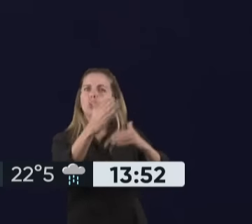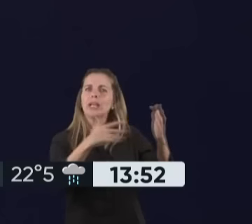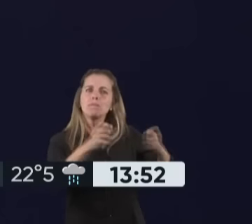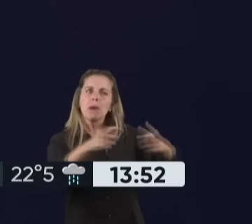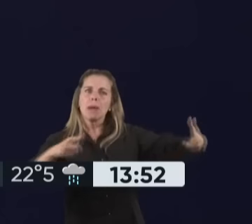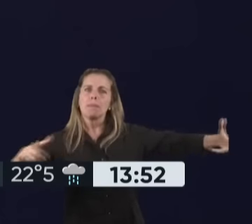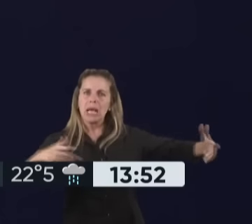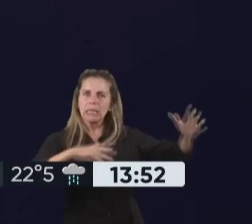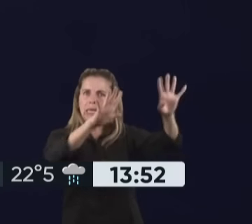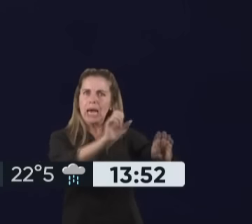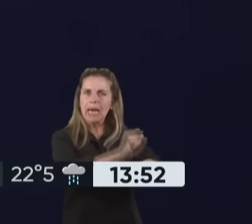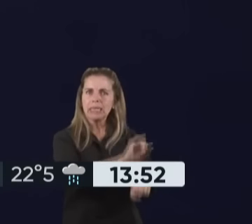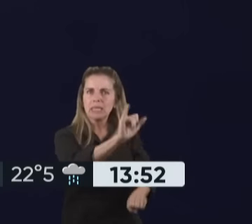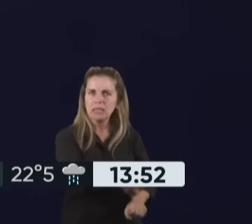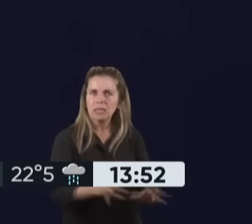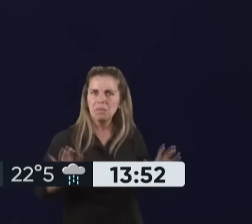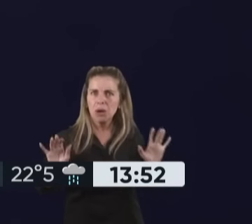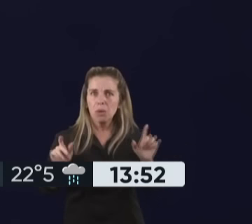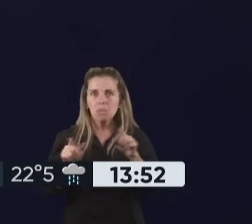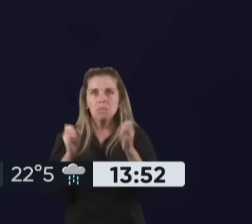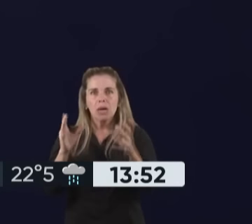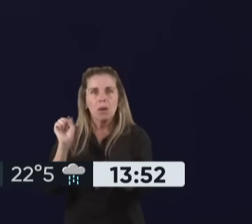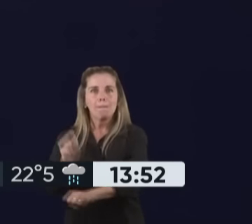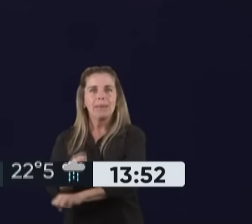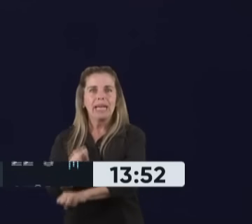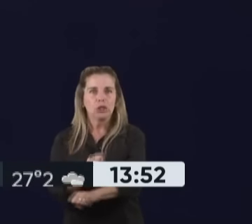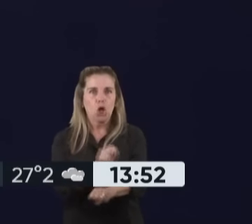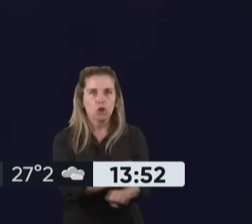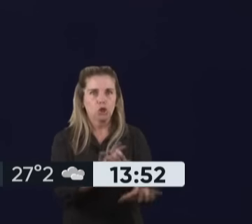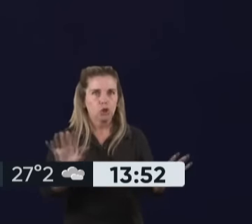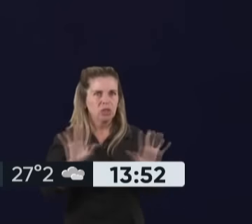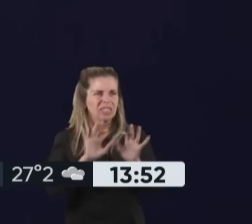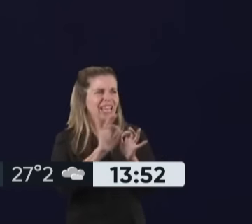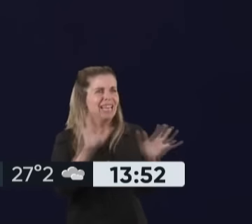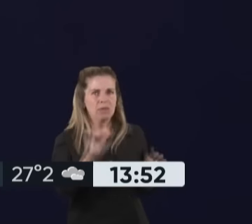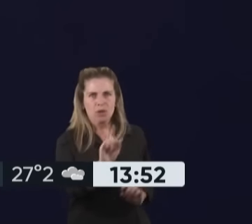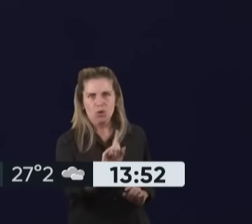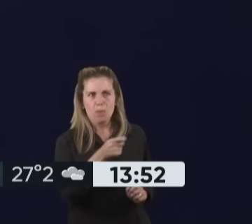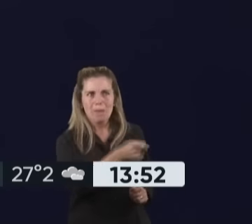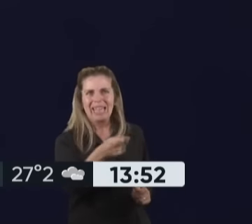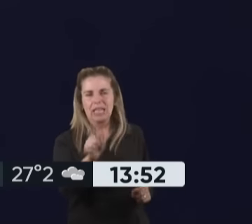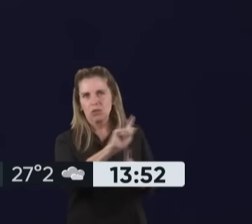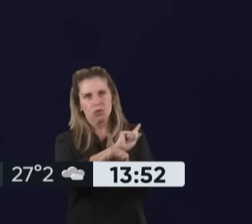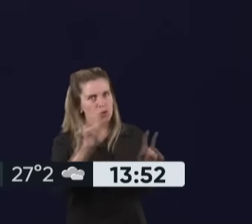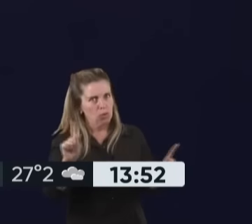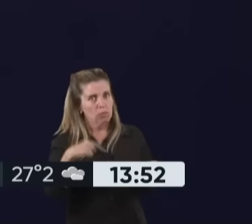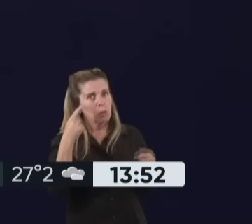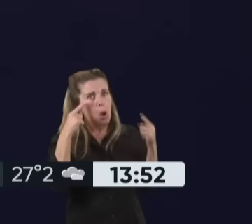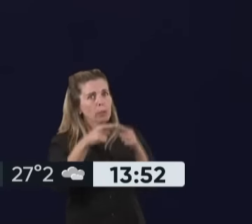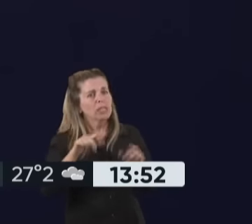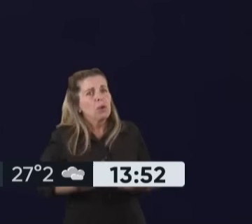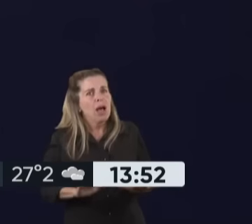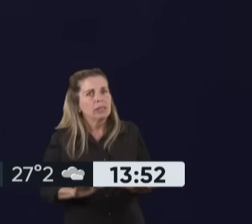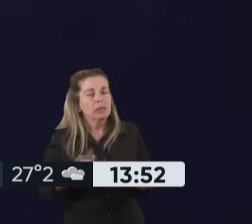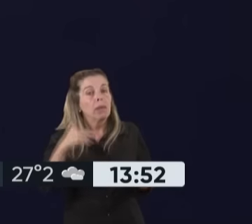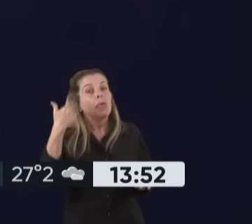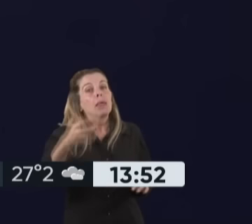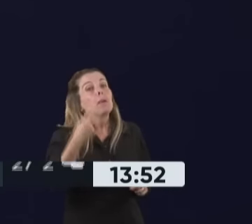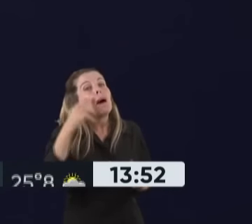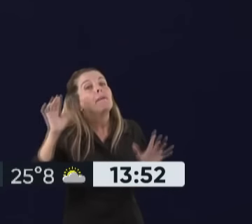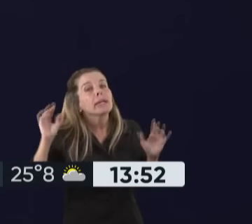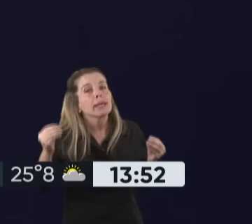presos y no delincuentes robando en la calle o matando. Así que esa es nuestra filosofía, veremos después